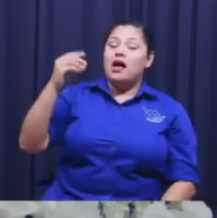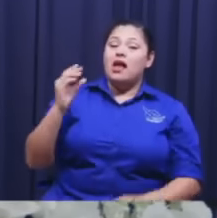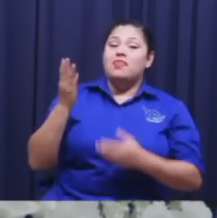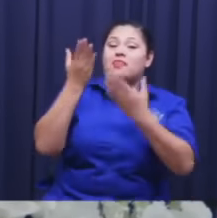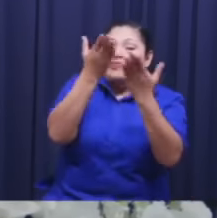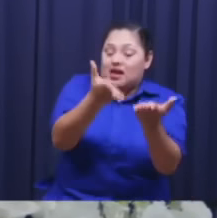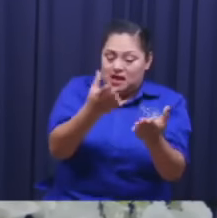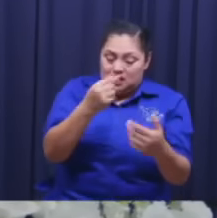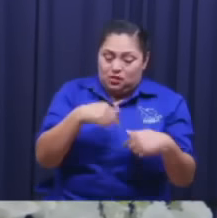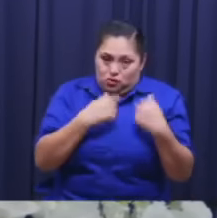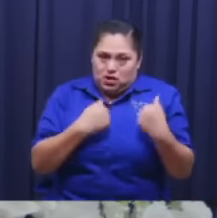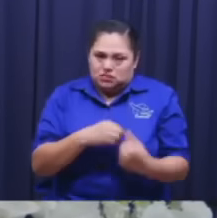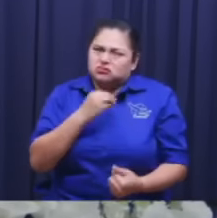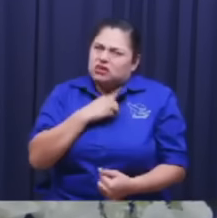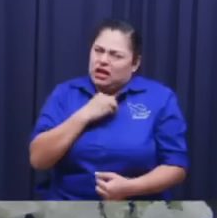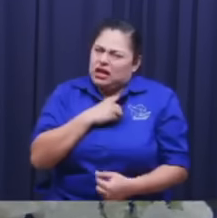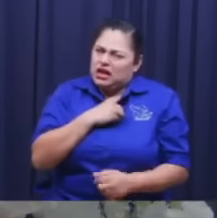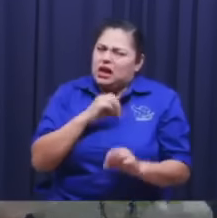hacer. Pero nosotros